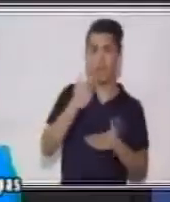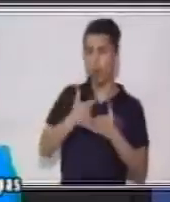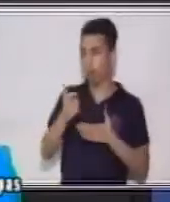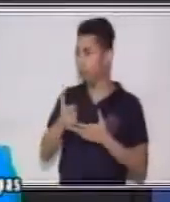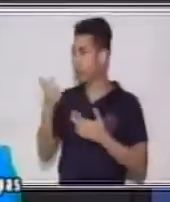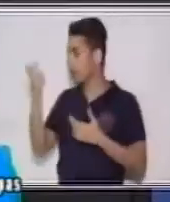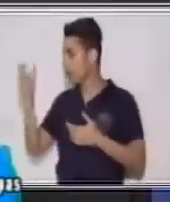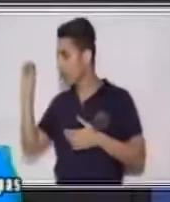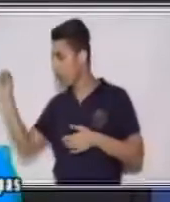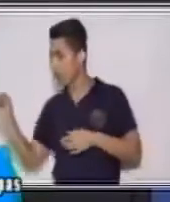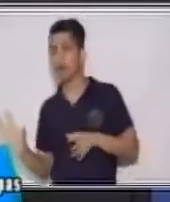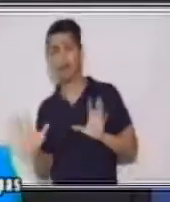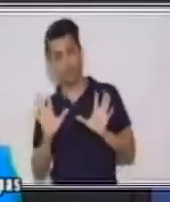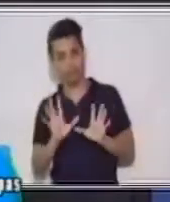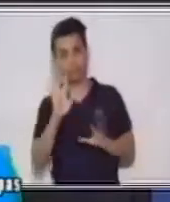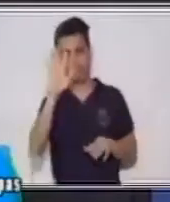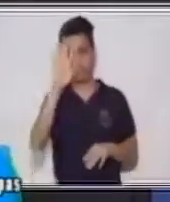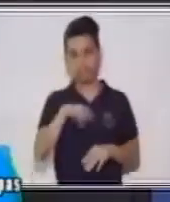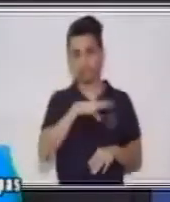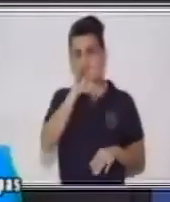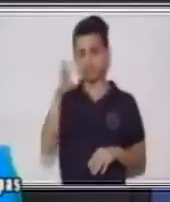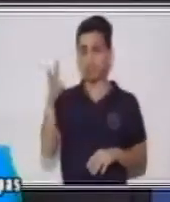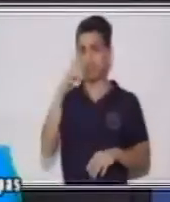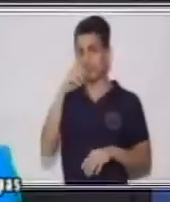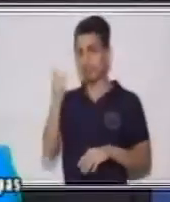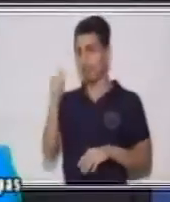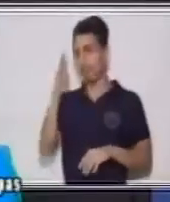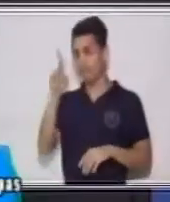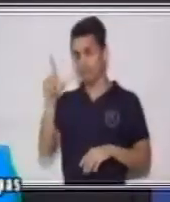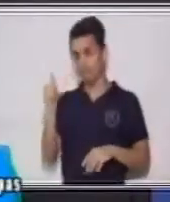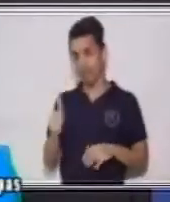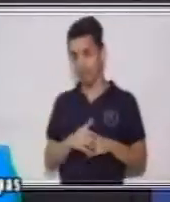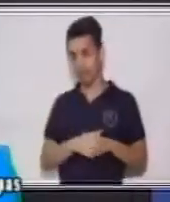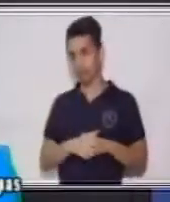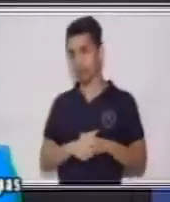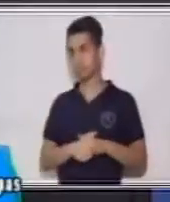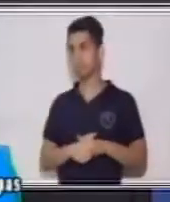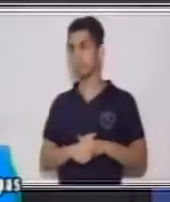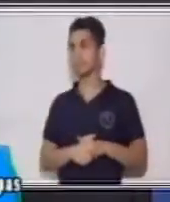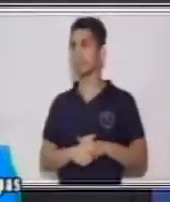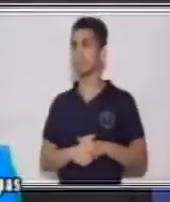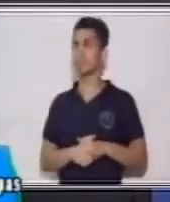precio. Esa ya es una tabla. También nos sirve para hacer un